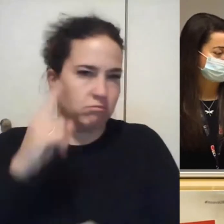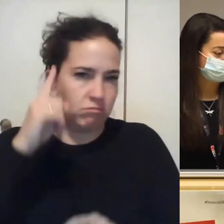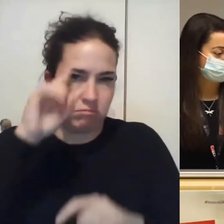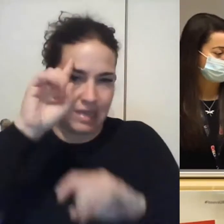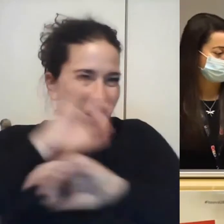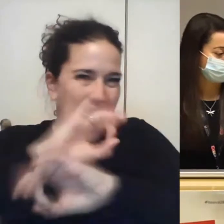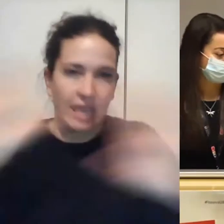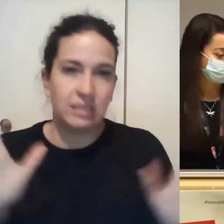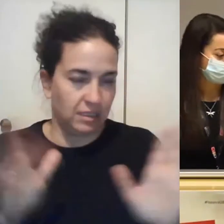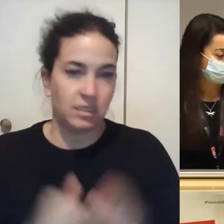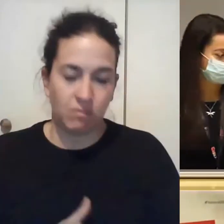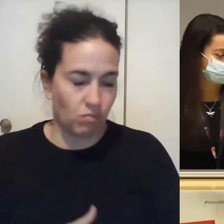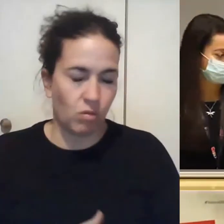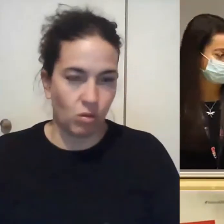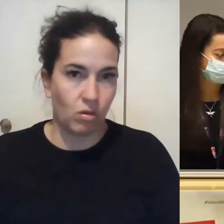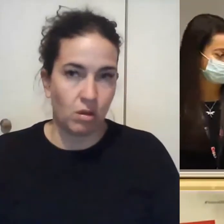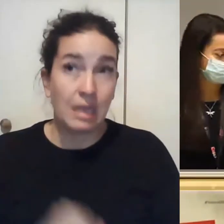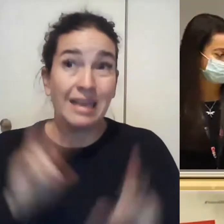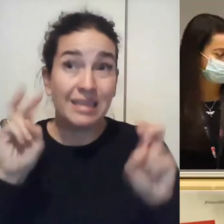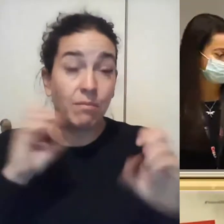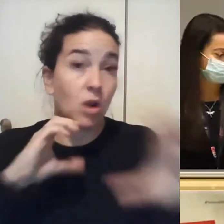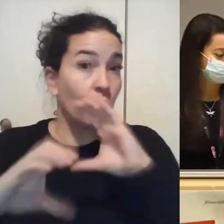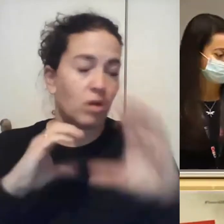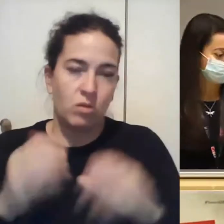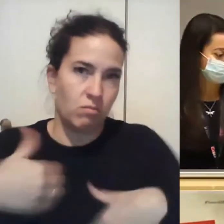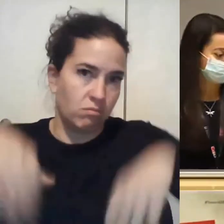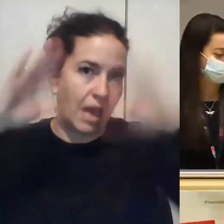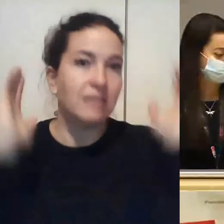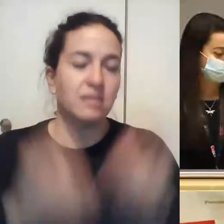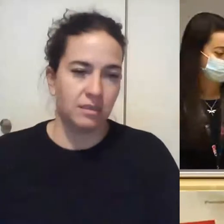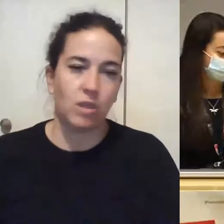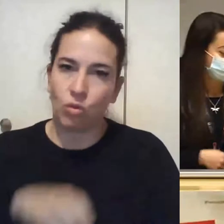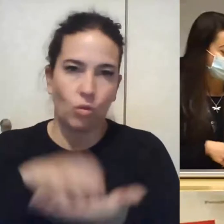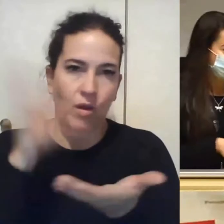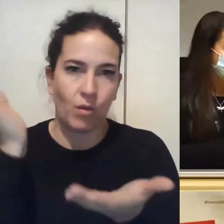el plano de la comunicación muchísimo más, sin duda.